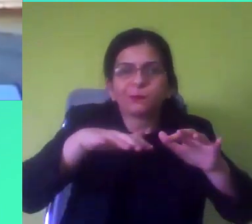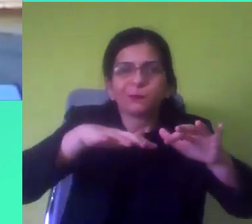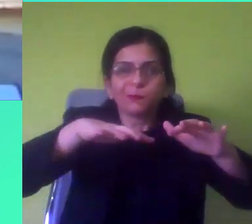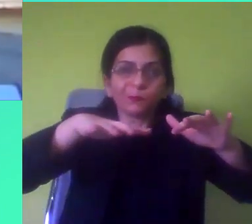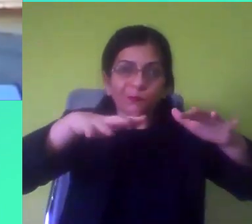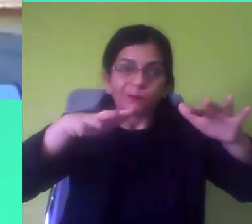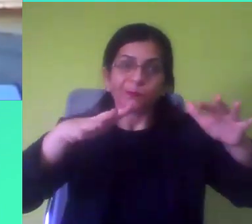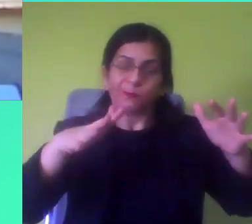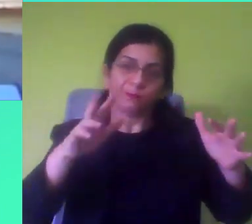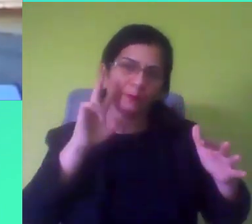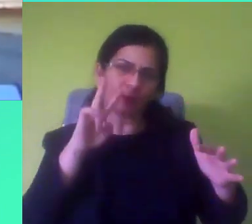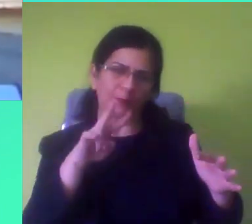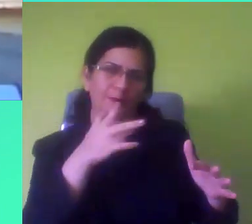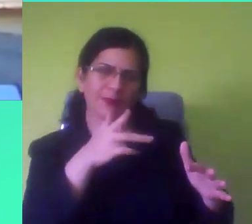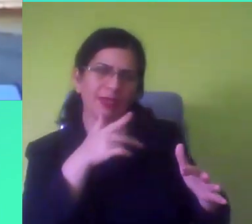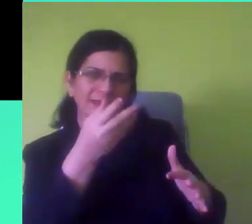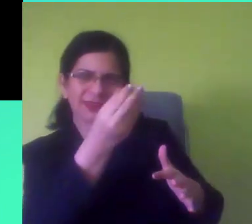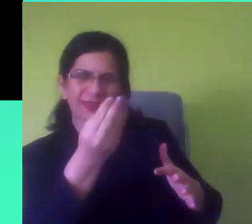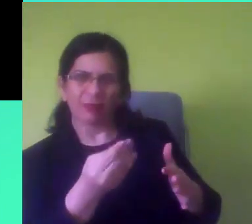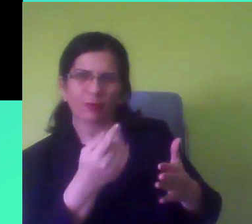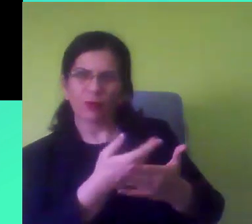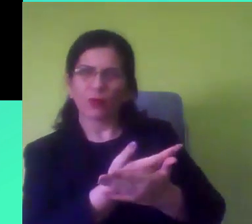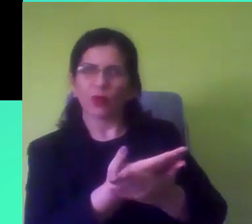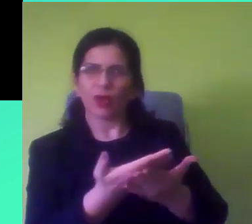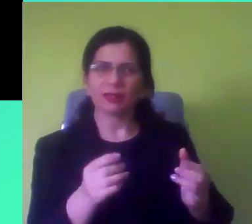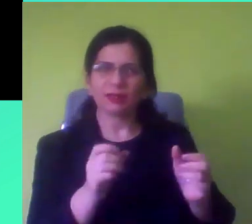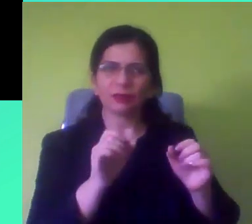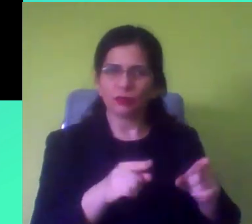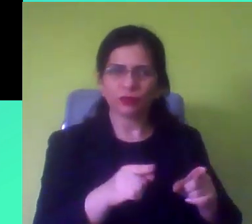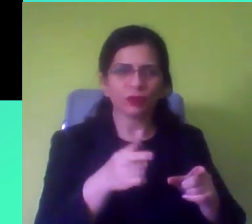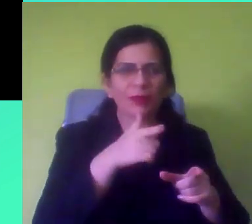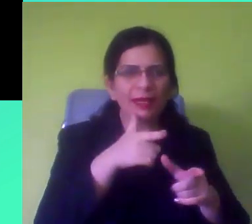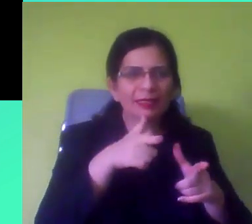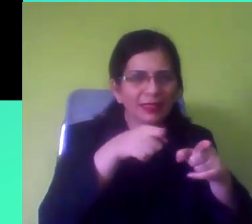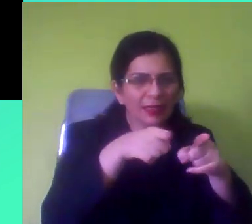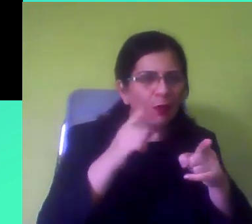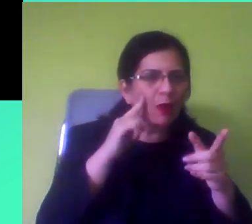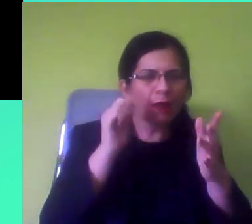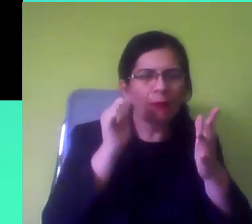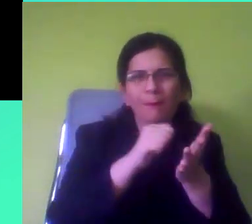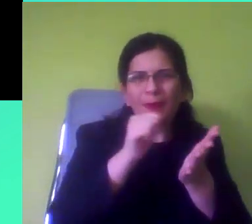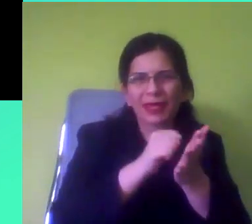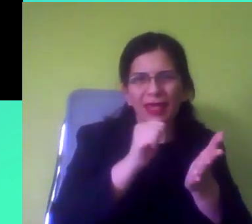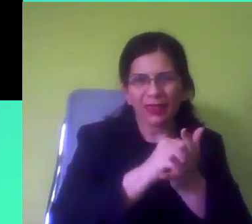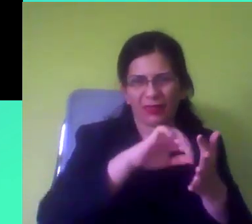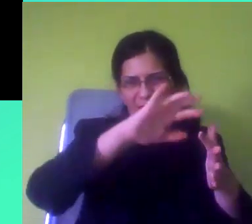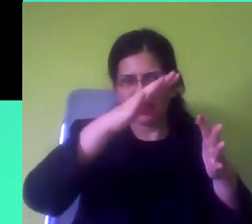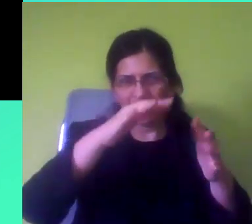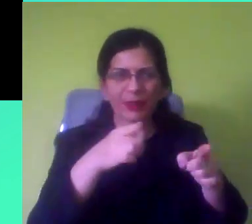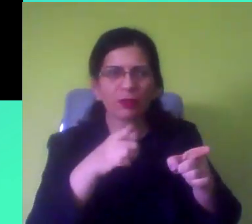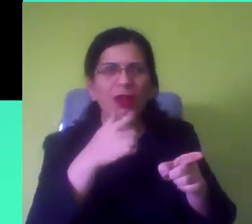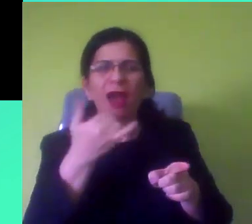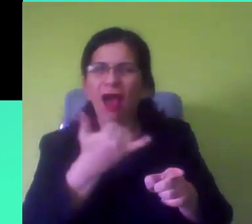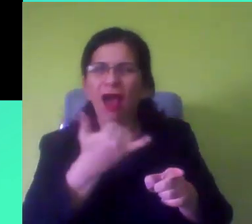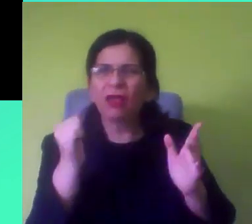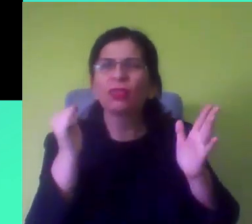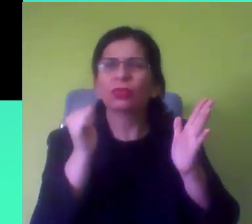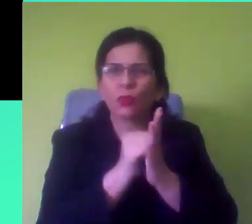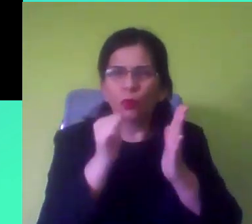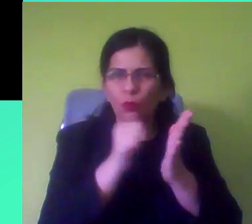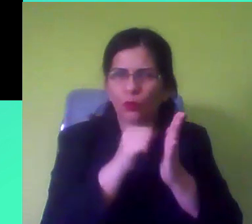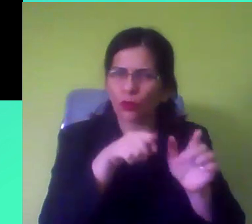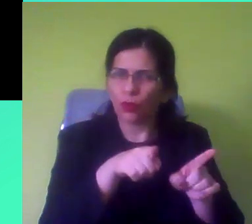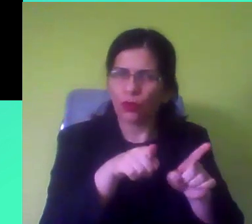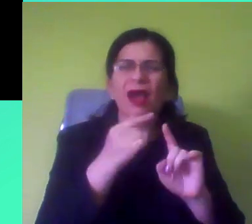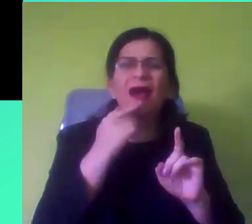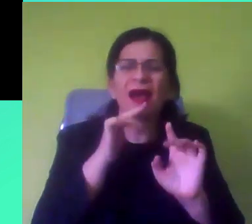deformarse genera lo que se conoce como un glaciar de escombro. Aquí estamos viendo un ejemplo típico de un glaciar